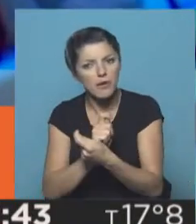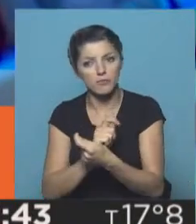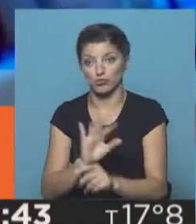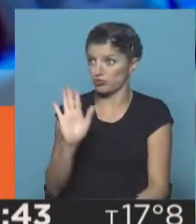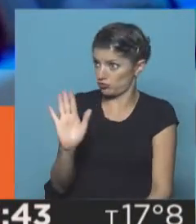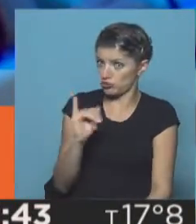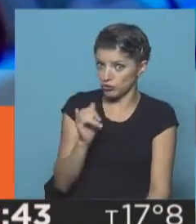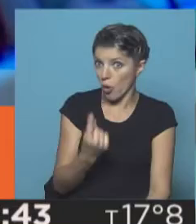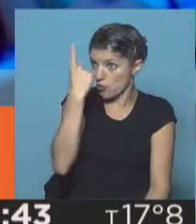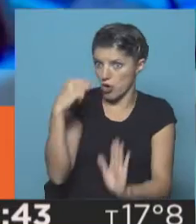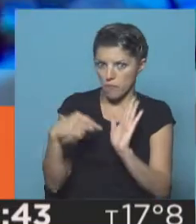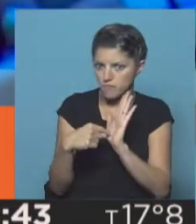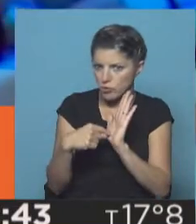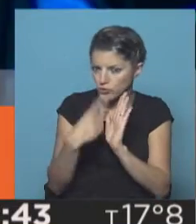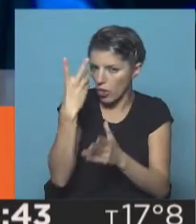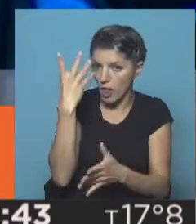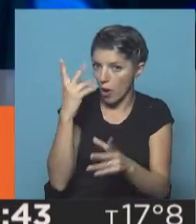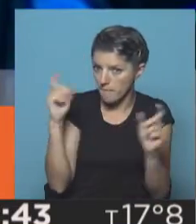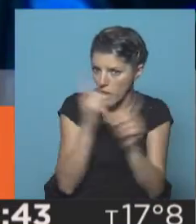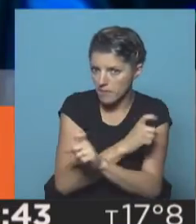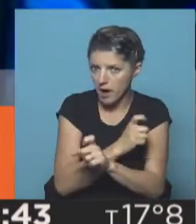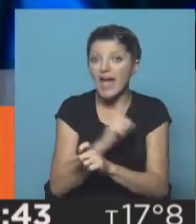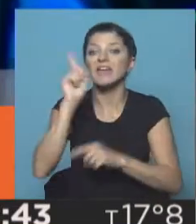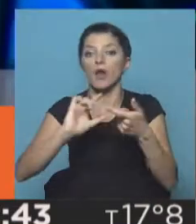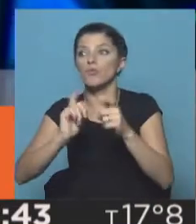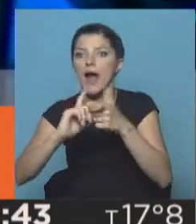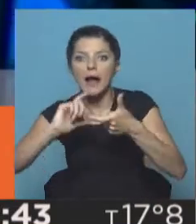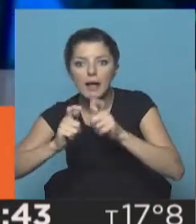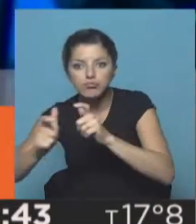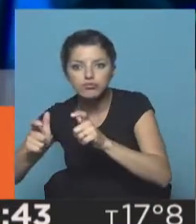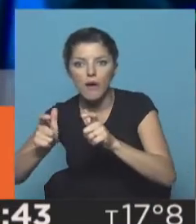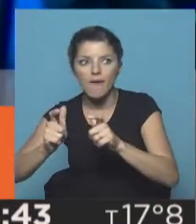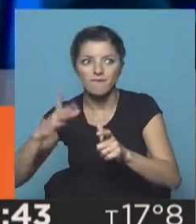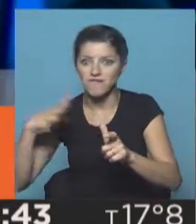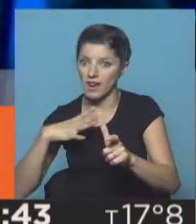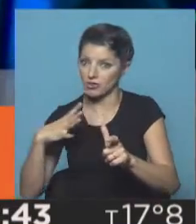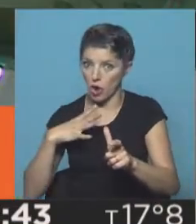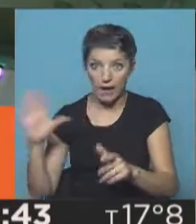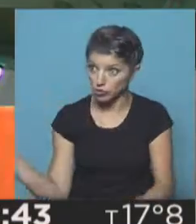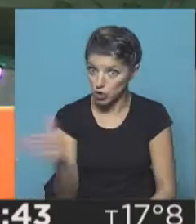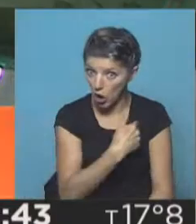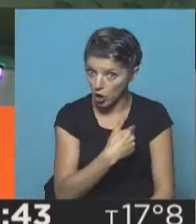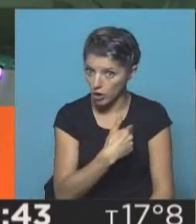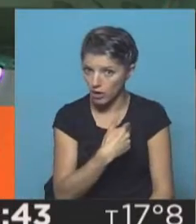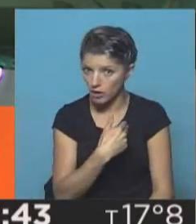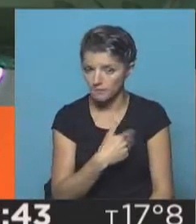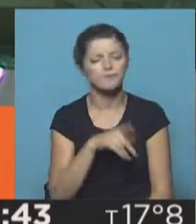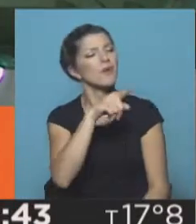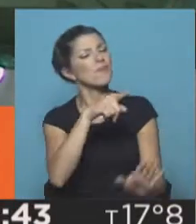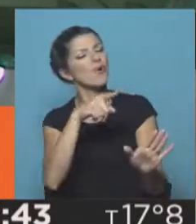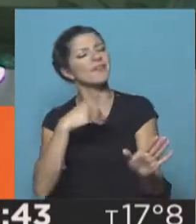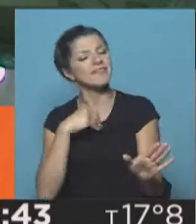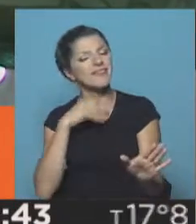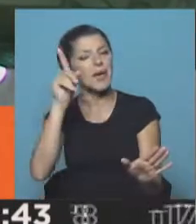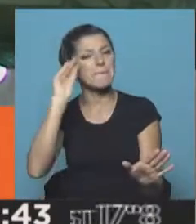de los problemas que las reformas se quedaron en muchos casos a mitad de camino. Esa es la verdad, en todos los casos, ¿eh? En todos los casos. En el caso de Brasil, ¿vos sentís que hubo una